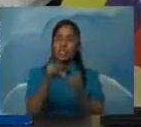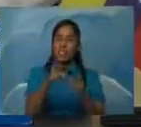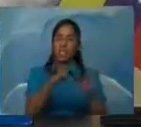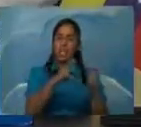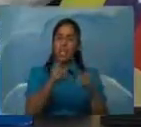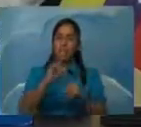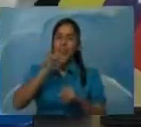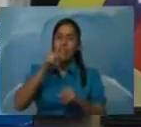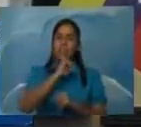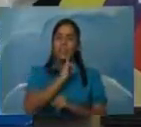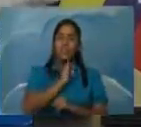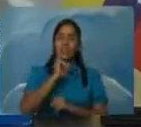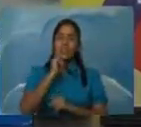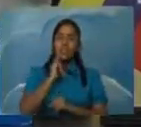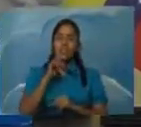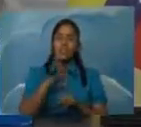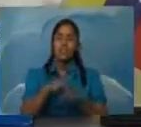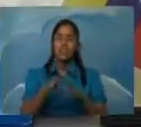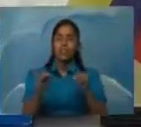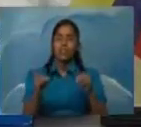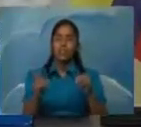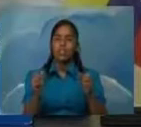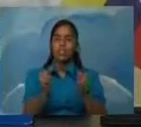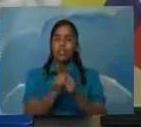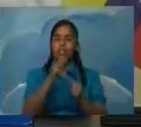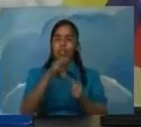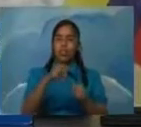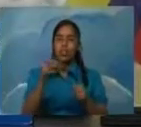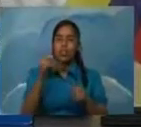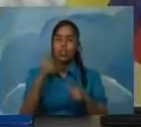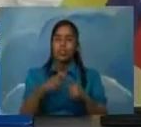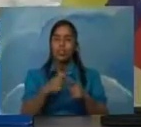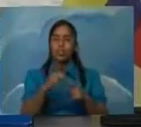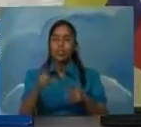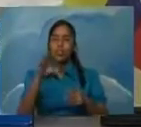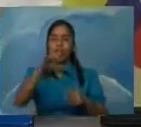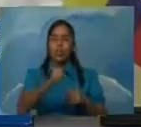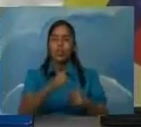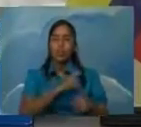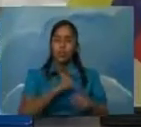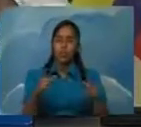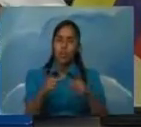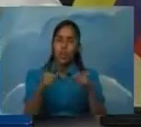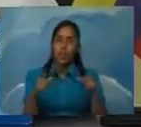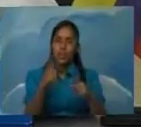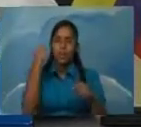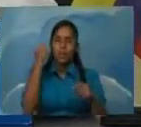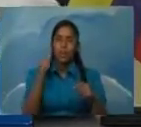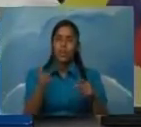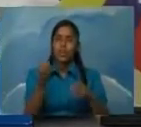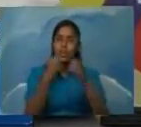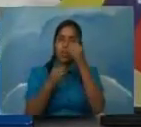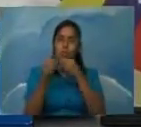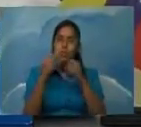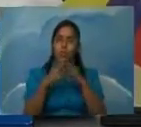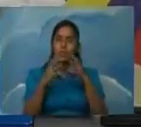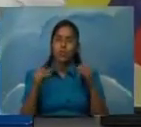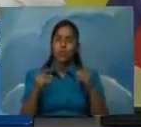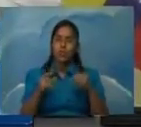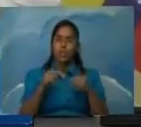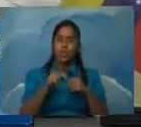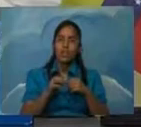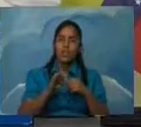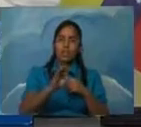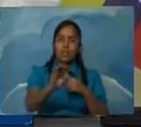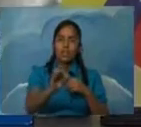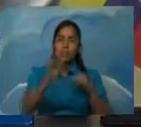hay judíos, le llegan aviones llenos con masá, y ellos compran su cajita de masá para comer durante la semana. Y